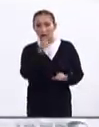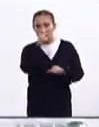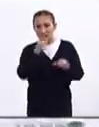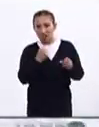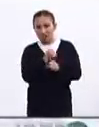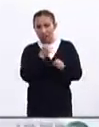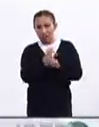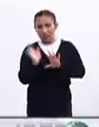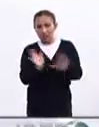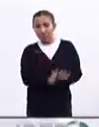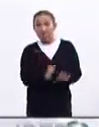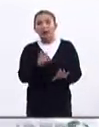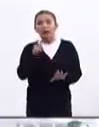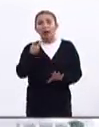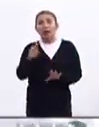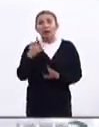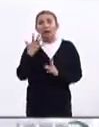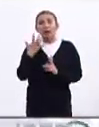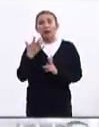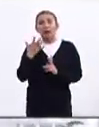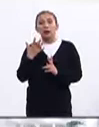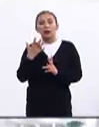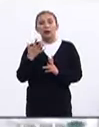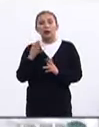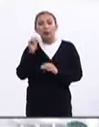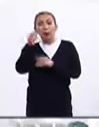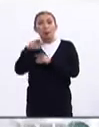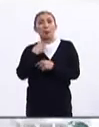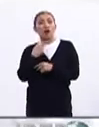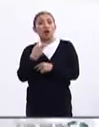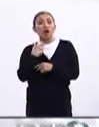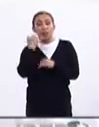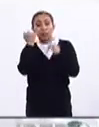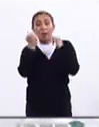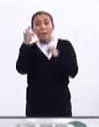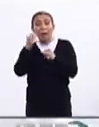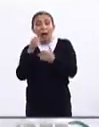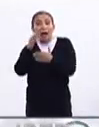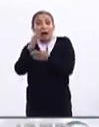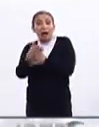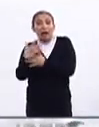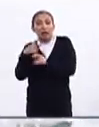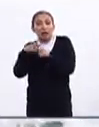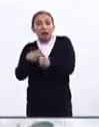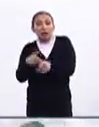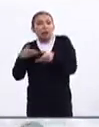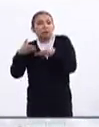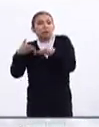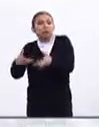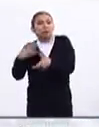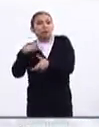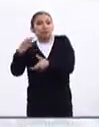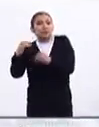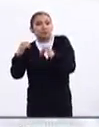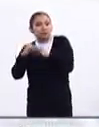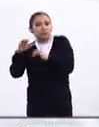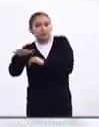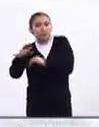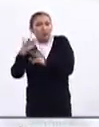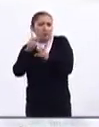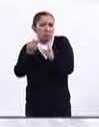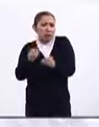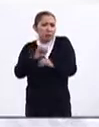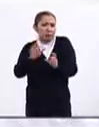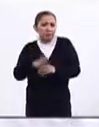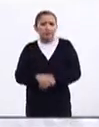violencia, el estridentismo político ideológico para seguir la ruta de la institución y de la paz,